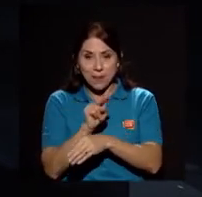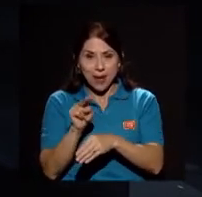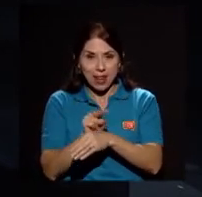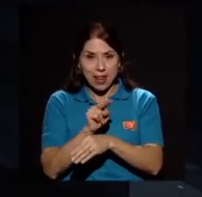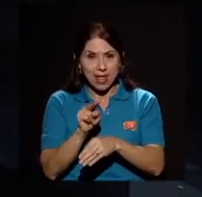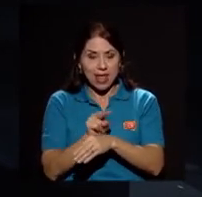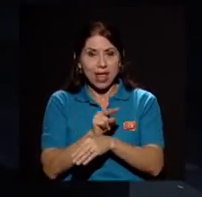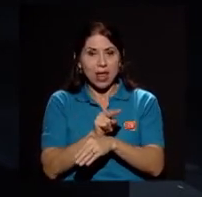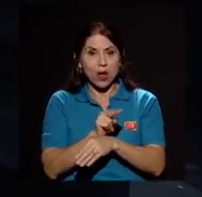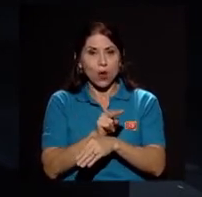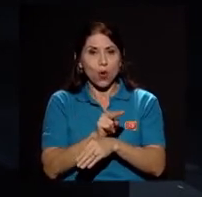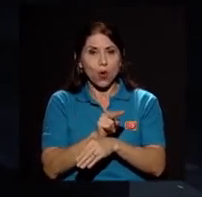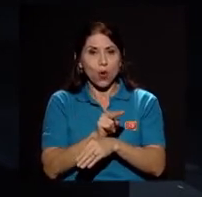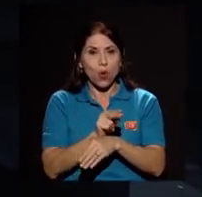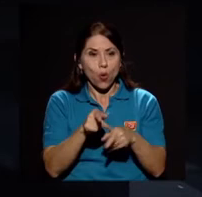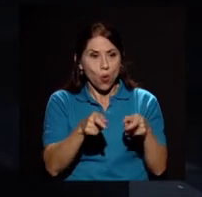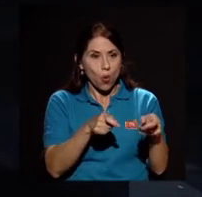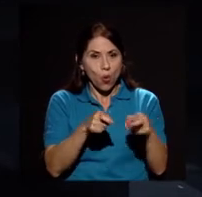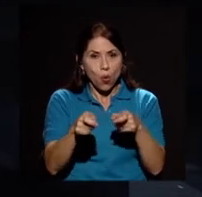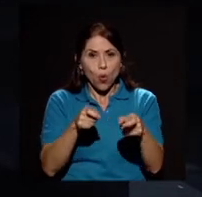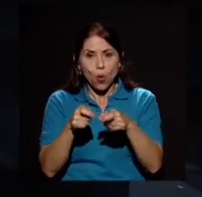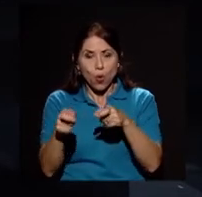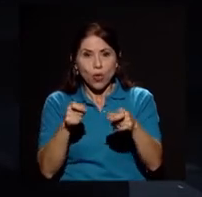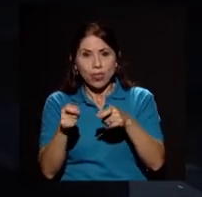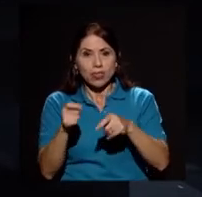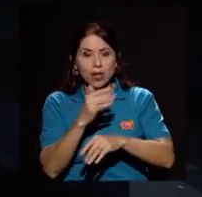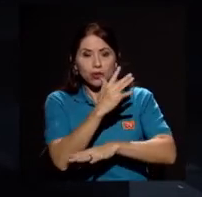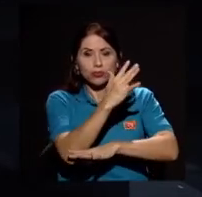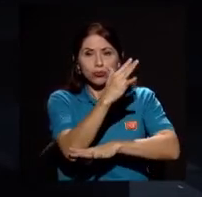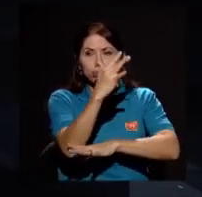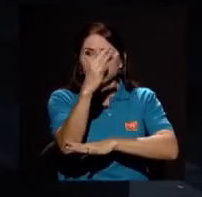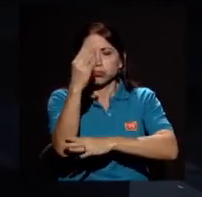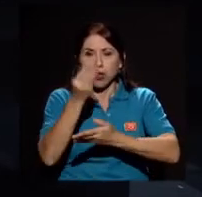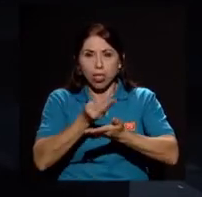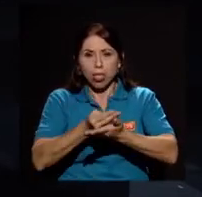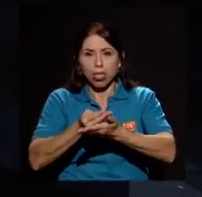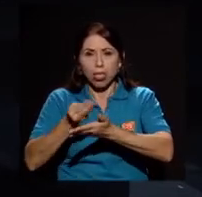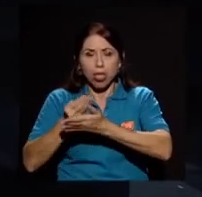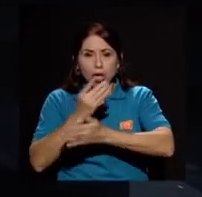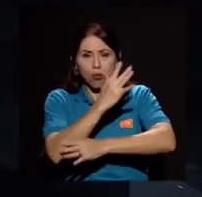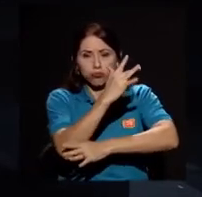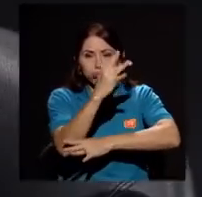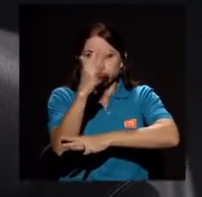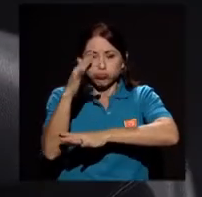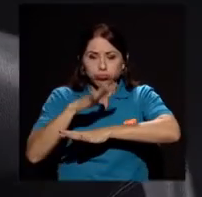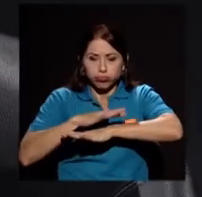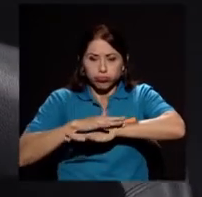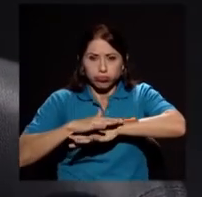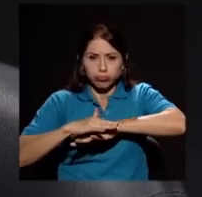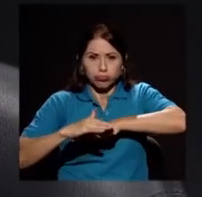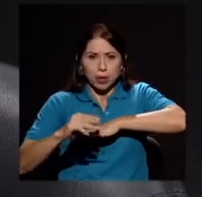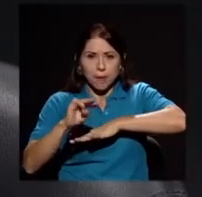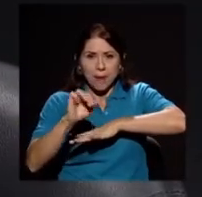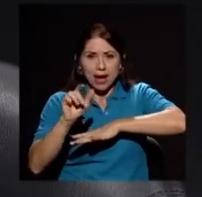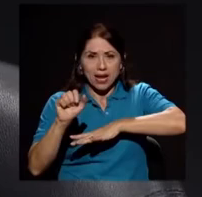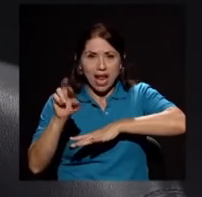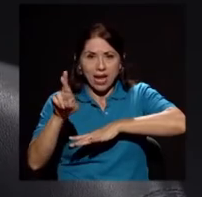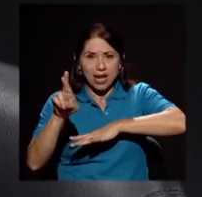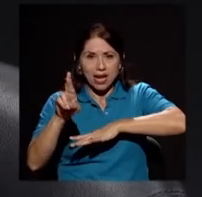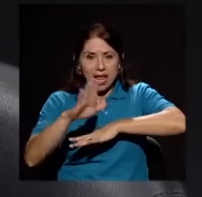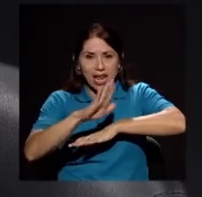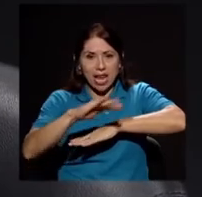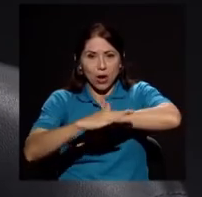los manglares en la costa pacífica que que es algo esencial